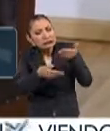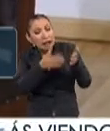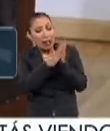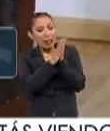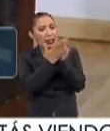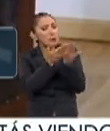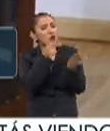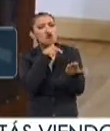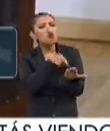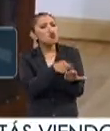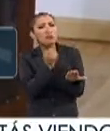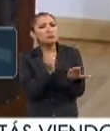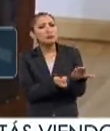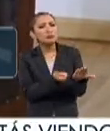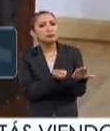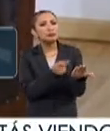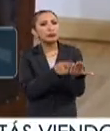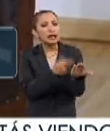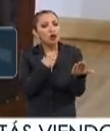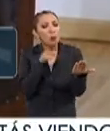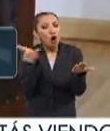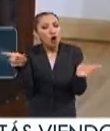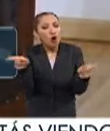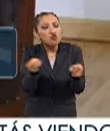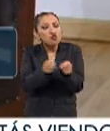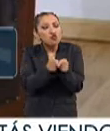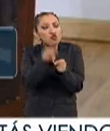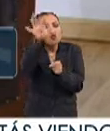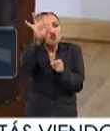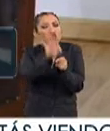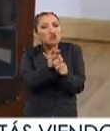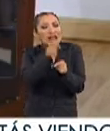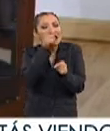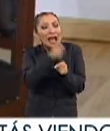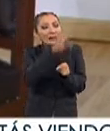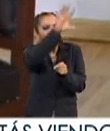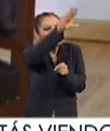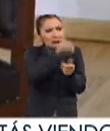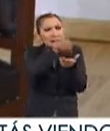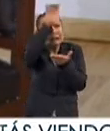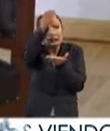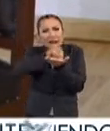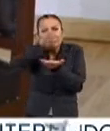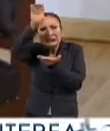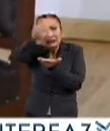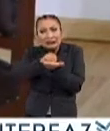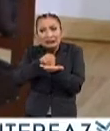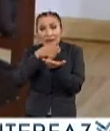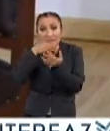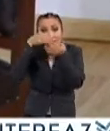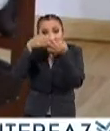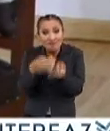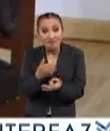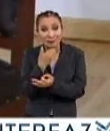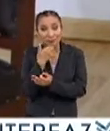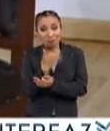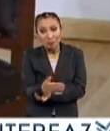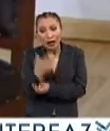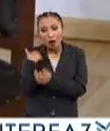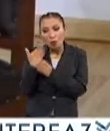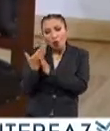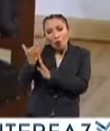lo que hace es resumir, lo que hace es recoger de mejor manera